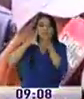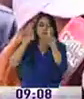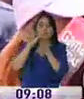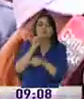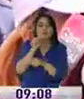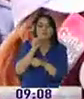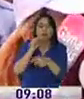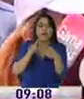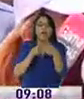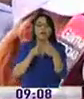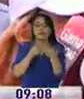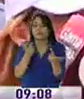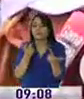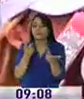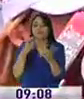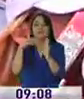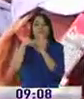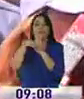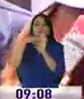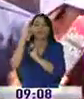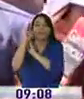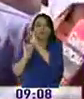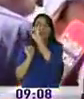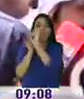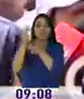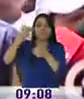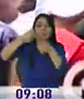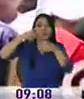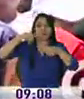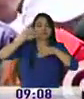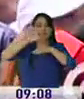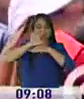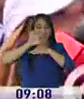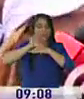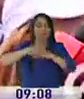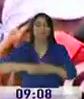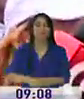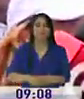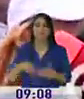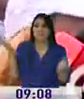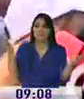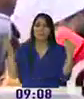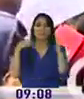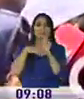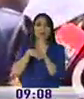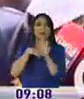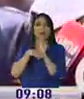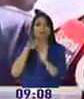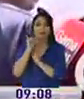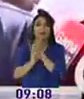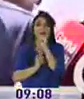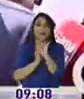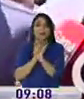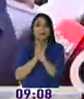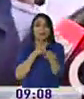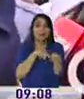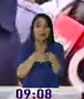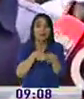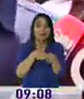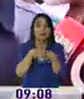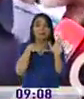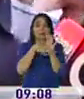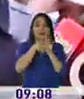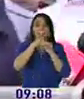la participación de banca internacional en el Ecuador, que vengan bancos extranjeros al Ecuador a competir con los bancos